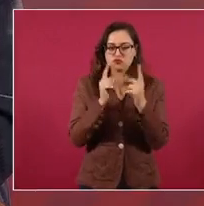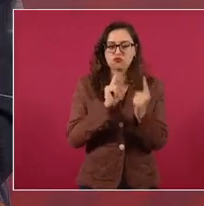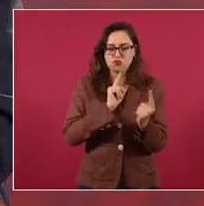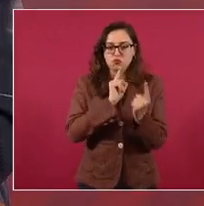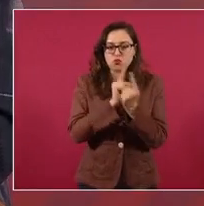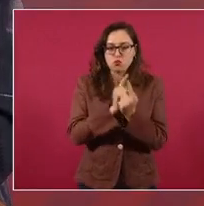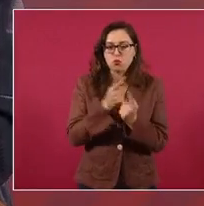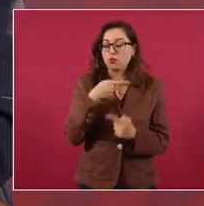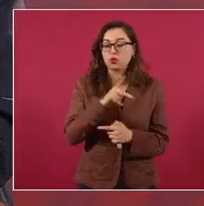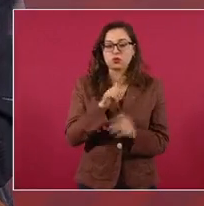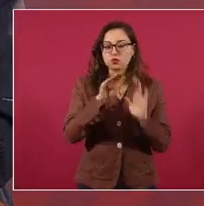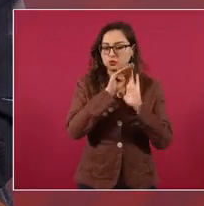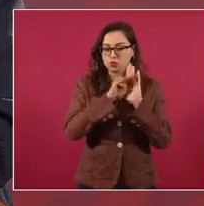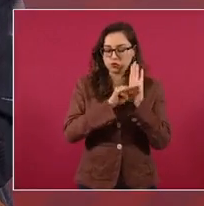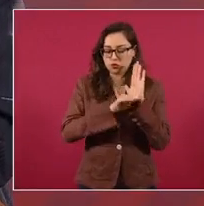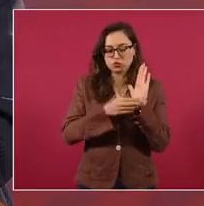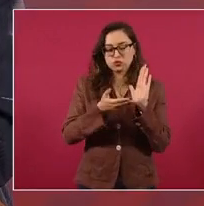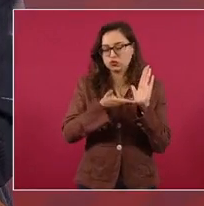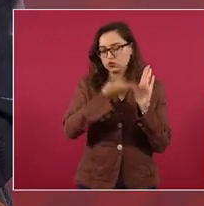bueno, nada más que